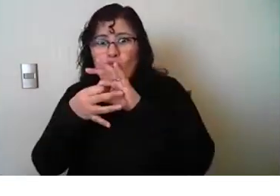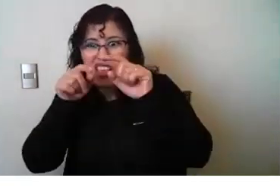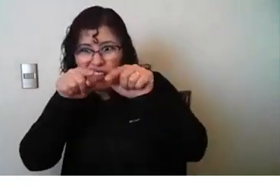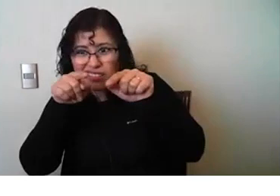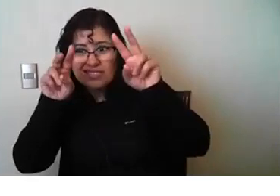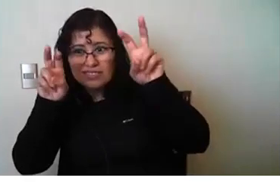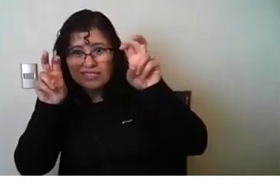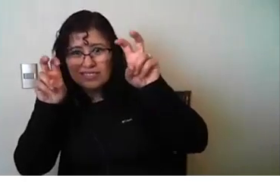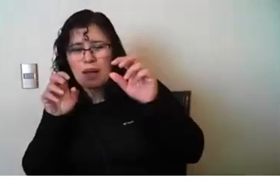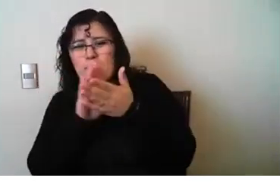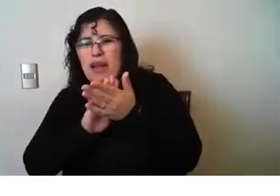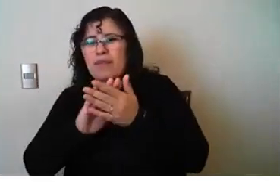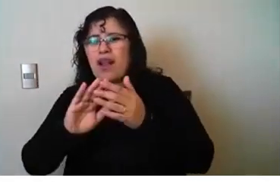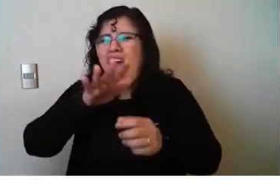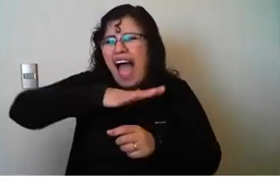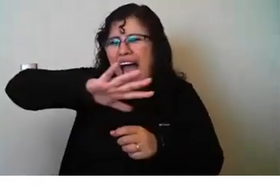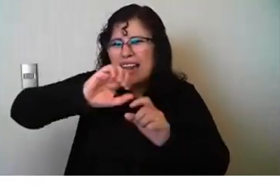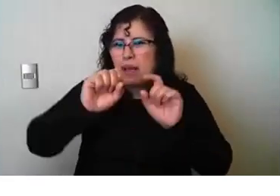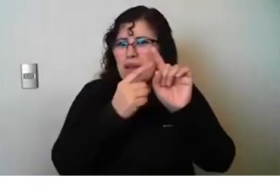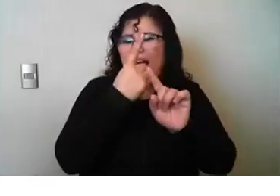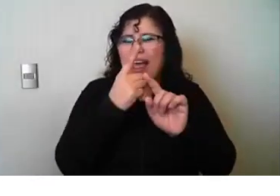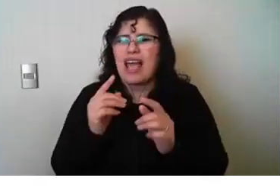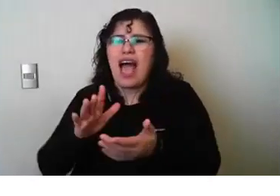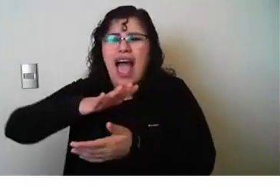áreas primarias, áreas de asociación,